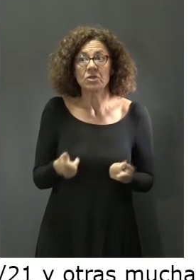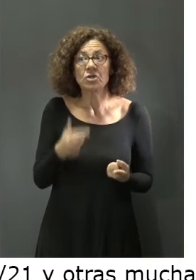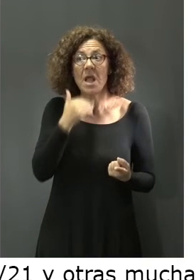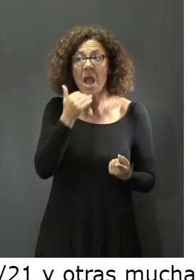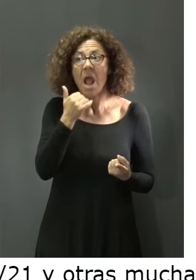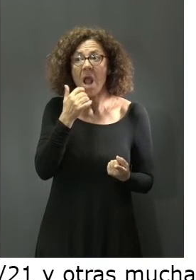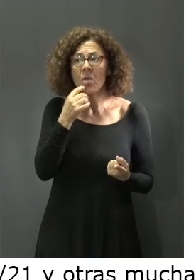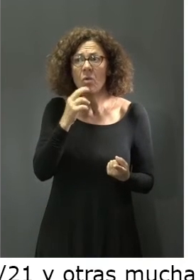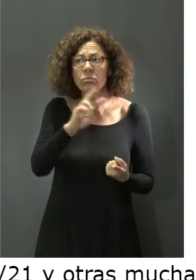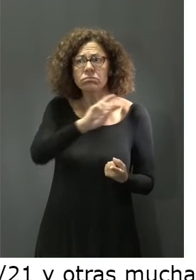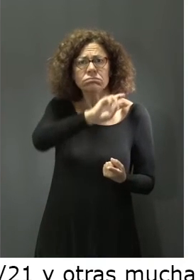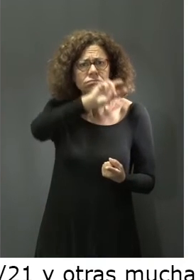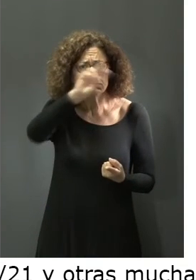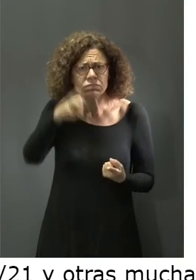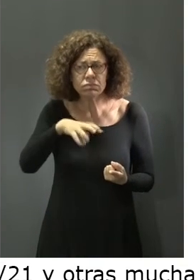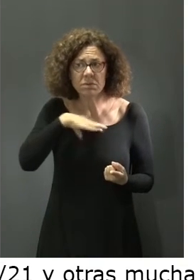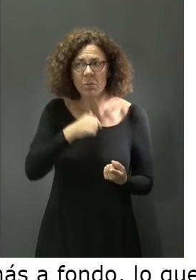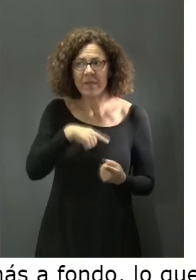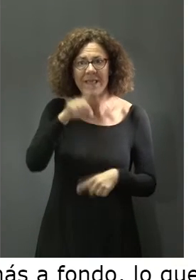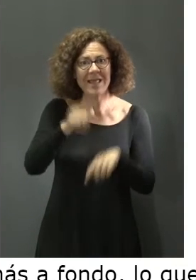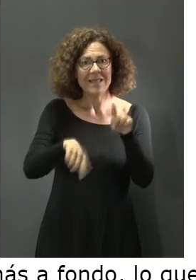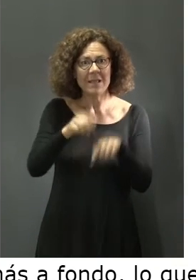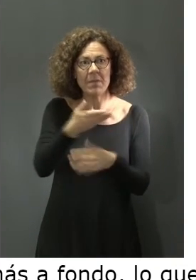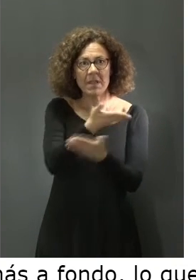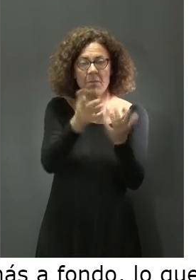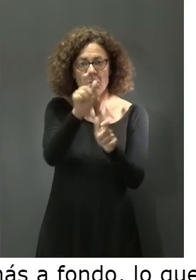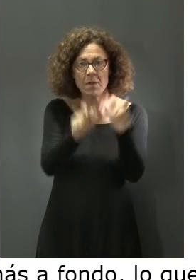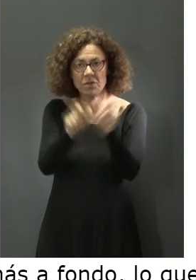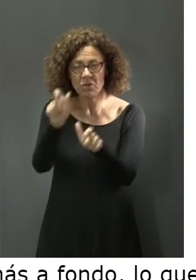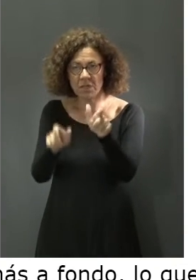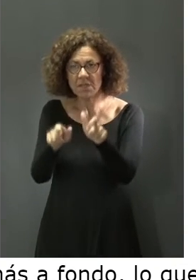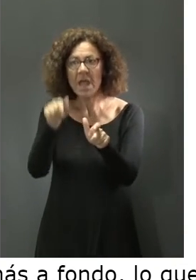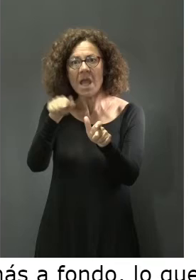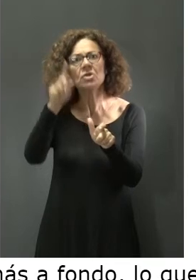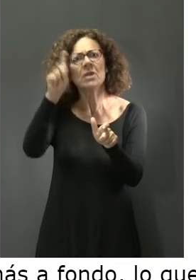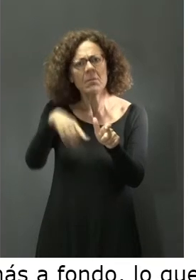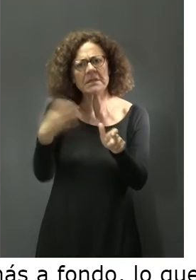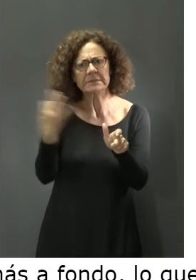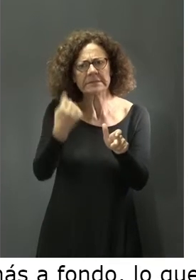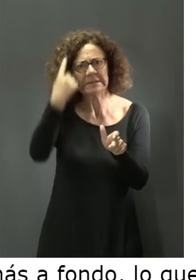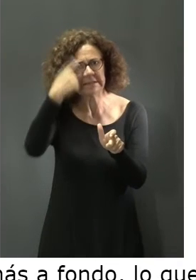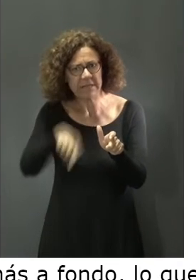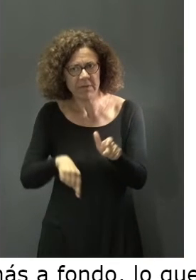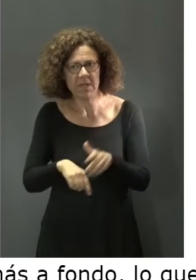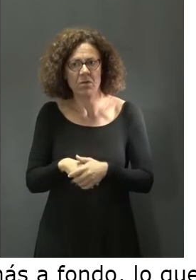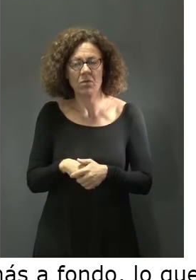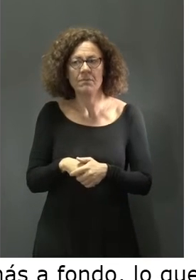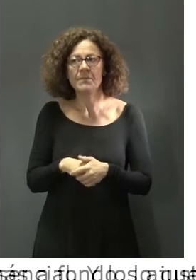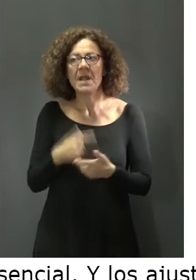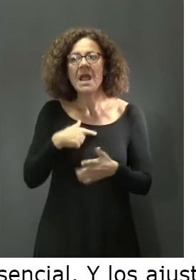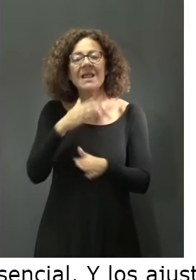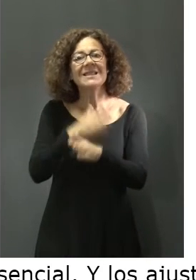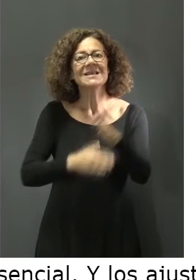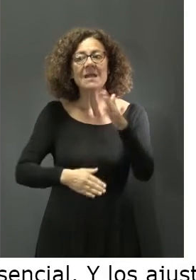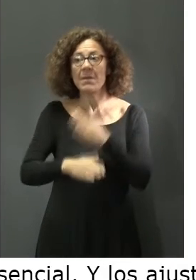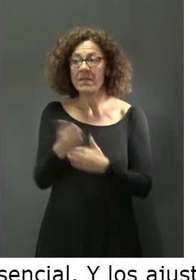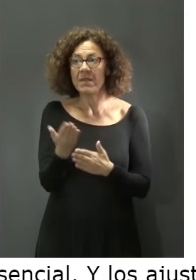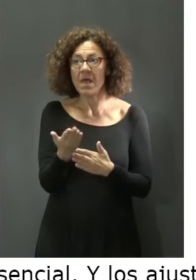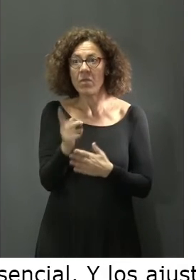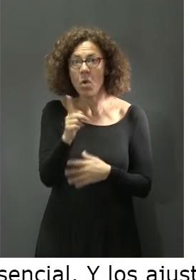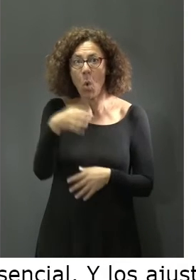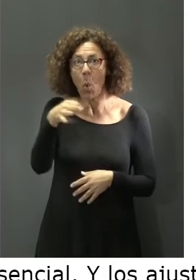es muy variable de unas personas a otras y tenemos que tener eso también en consideración, ¿no? La discapacidad es